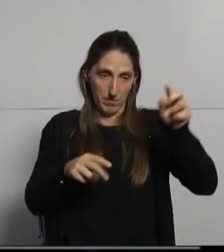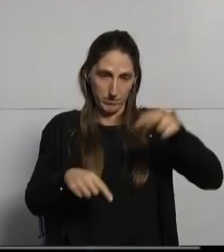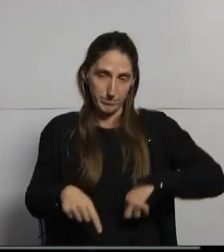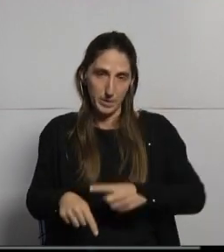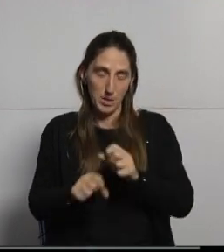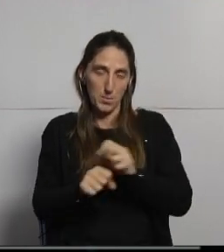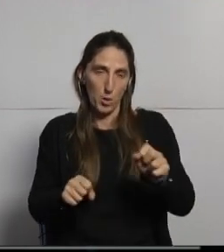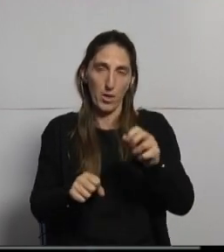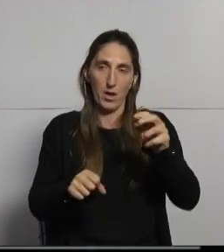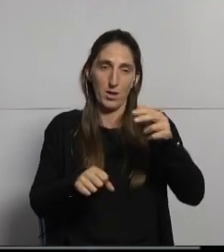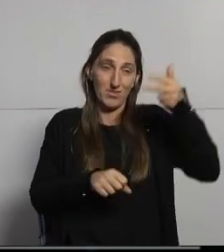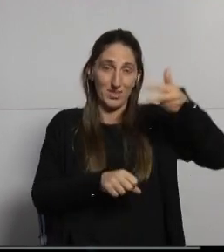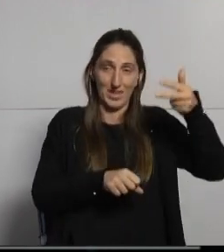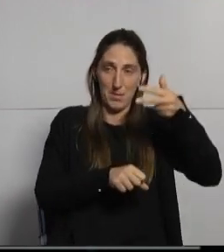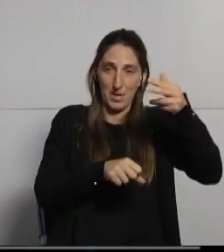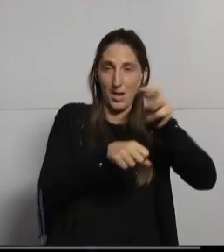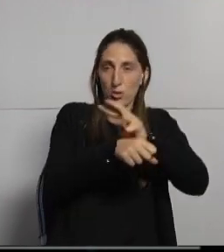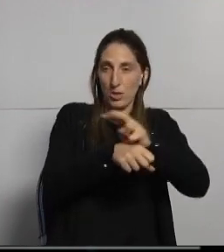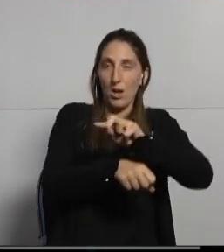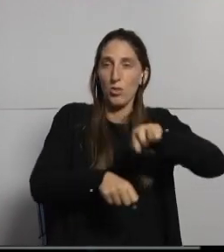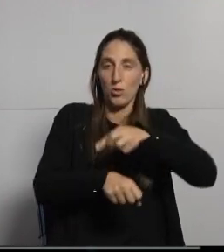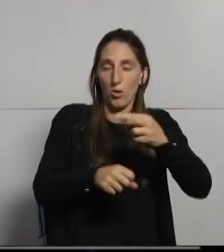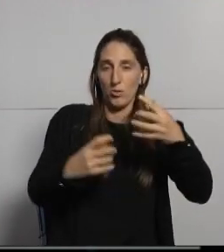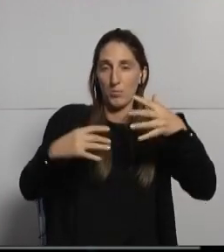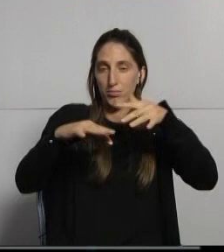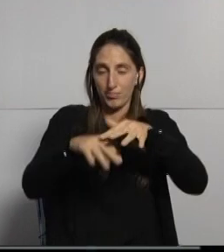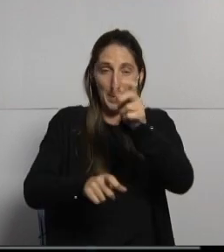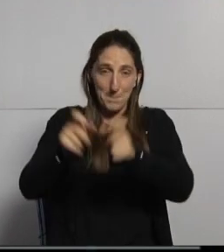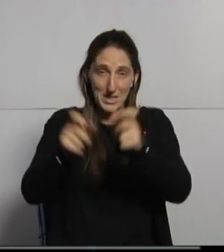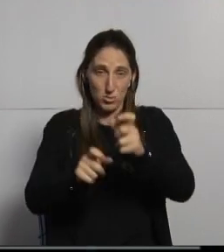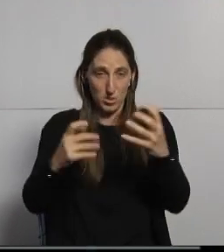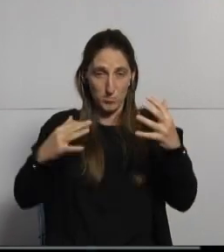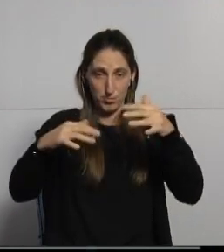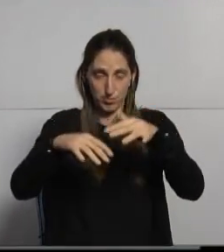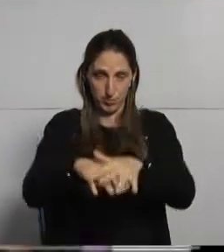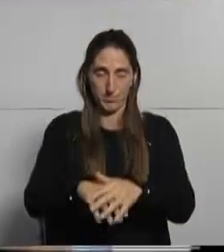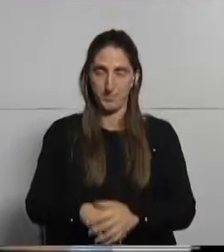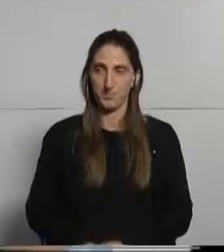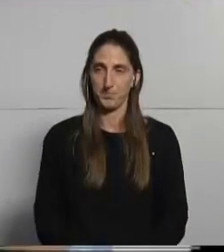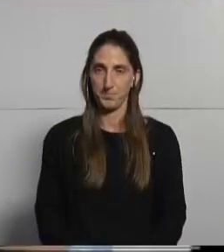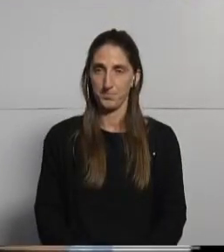ir a los logs y revisar, digamos, dónde se dieron las aglomeraciones y tomar medidas al respecto.